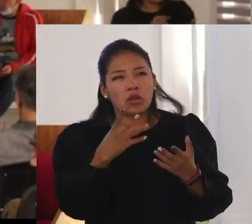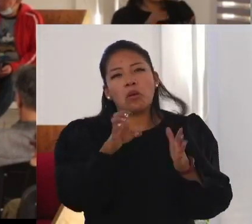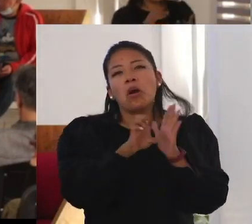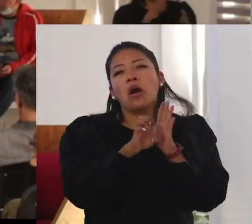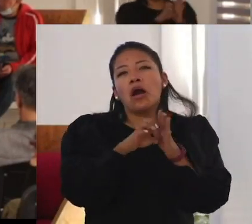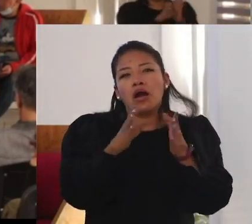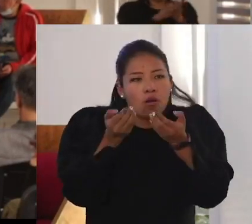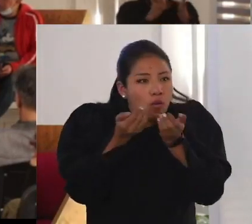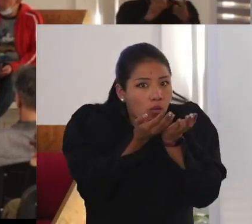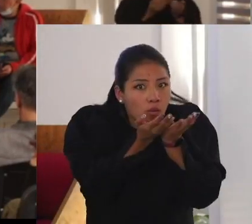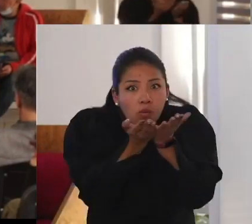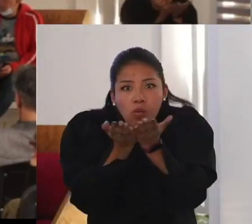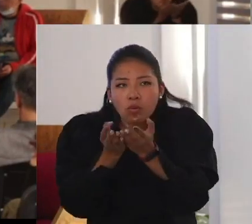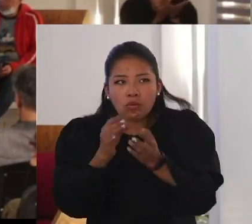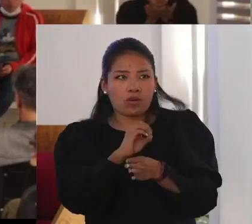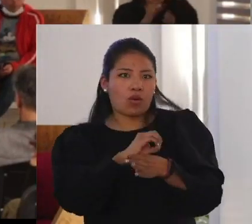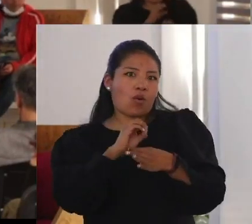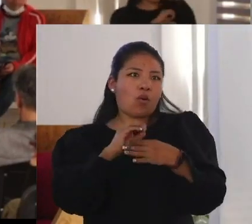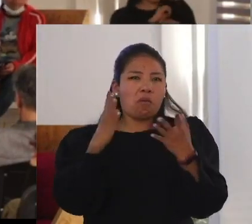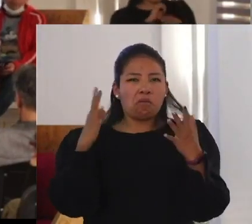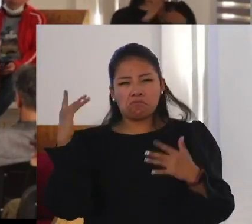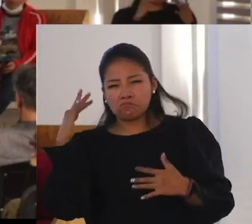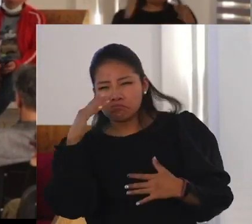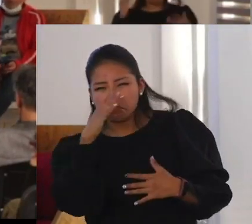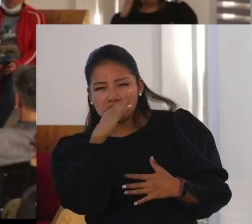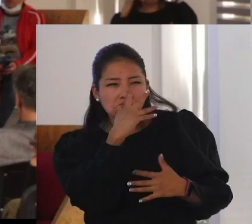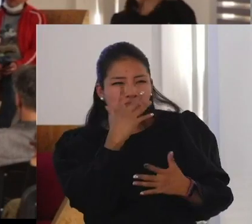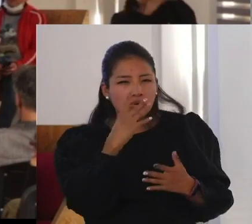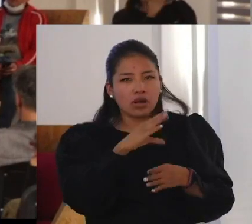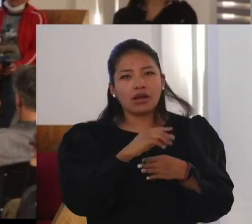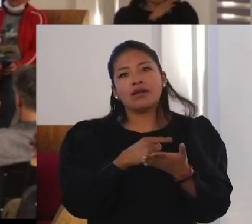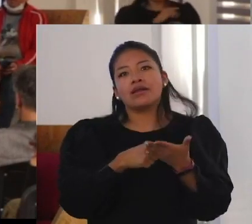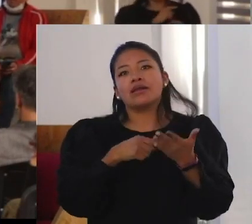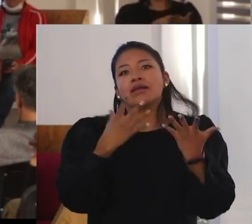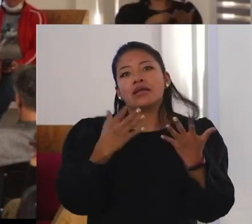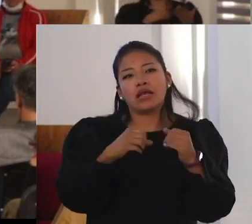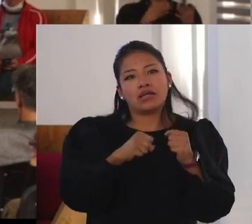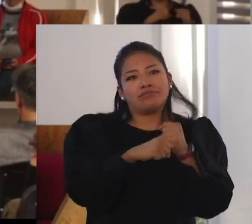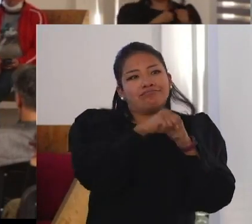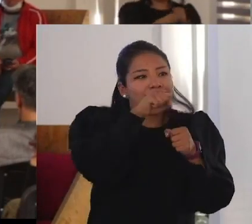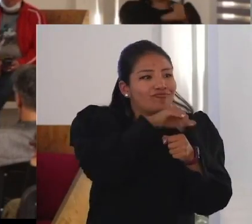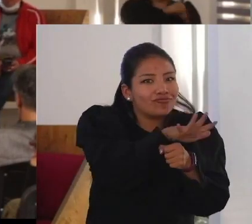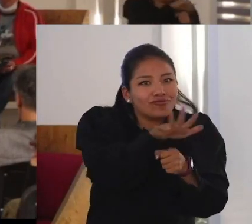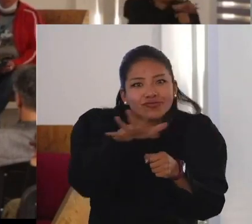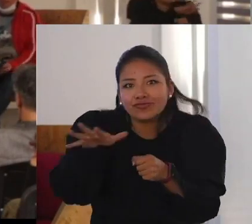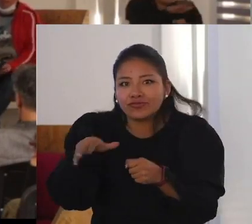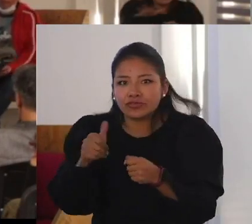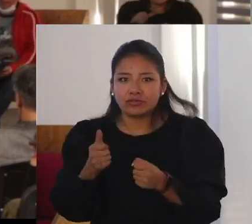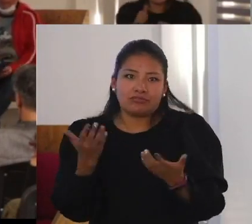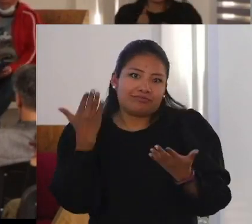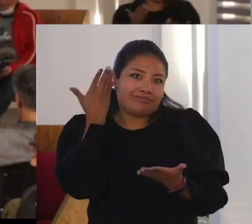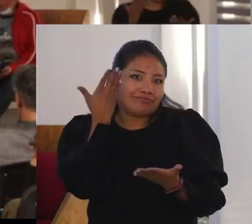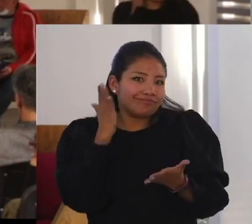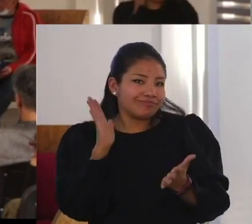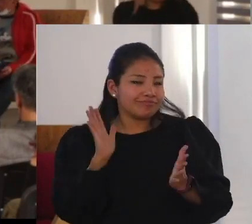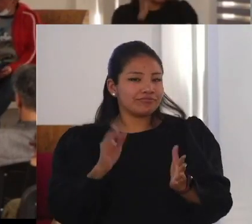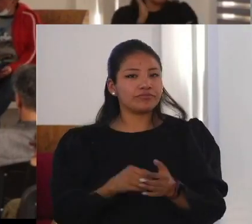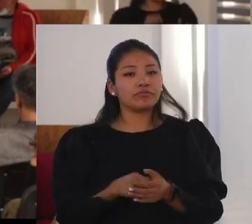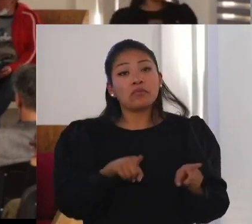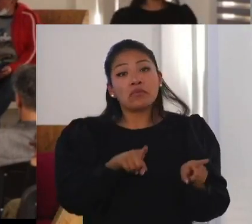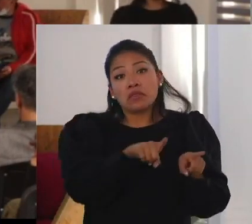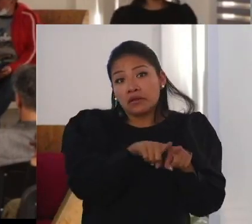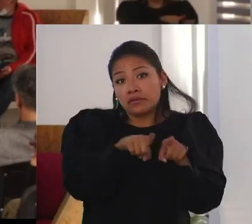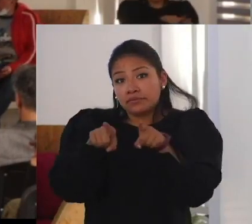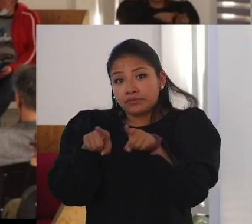o que estamos borrachos y como le dije que es contagiosa también no